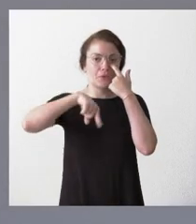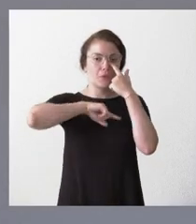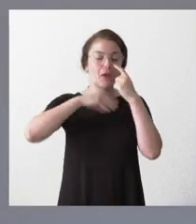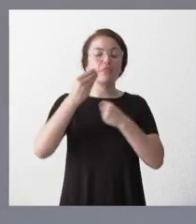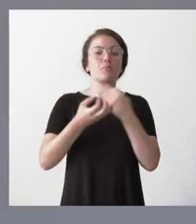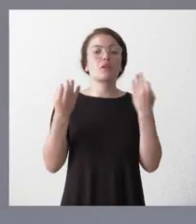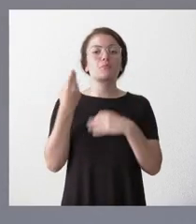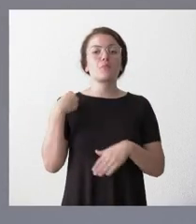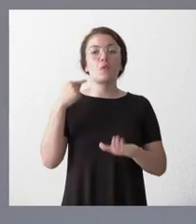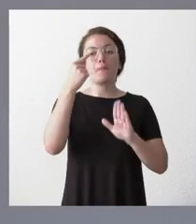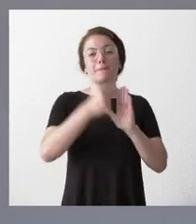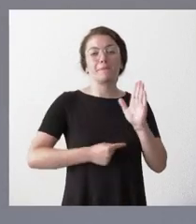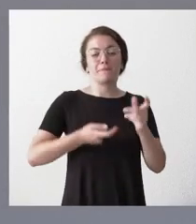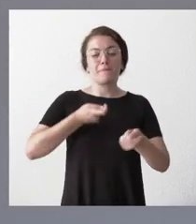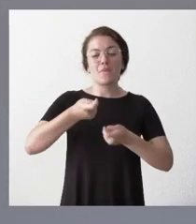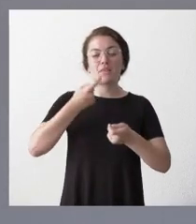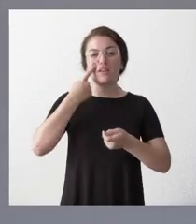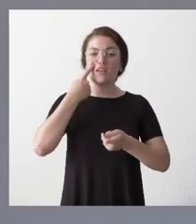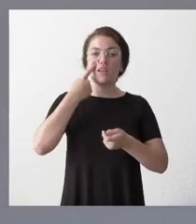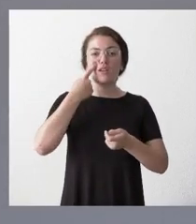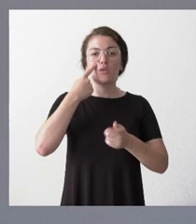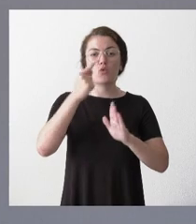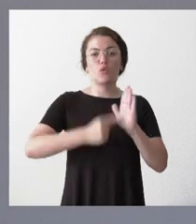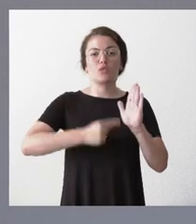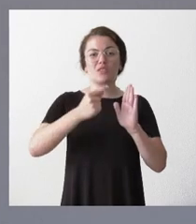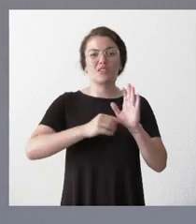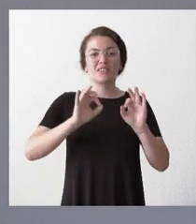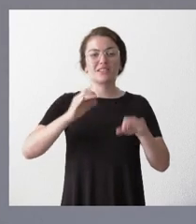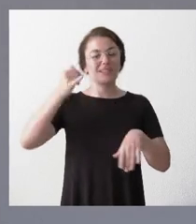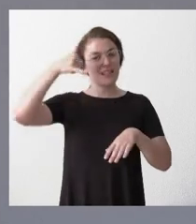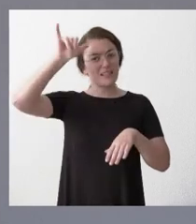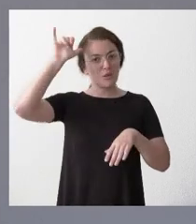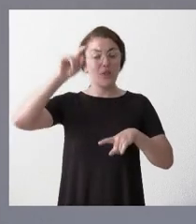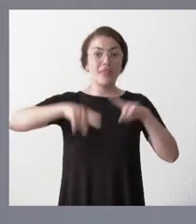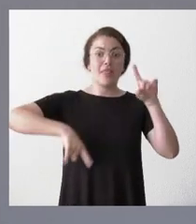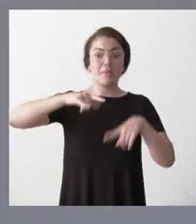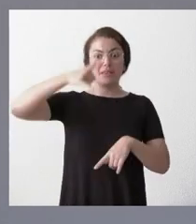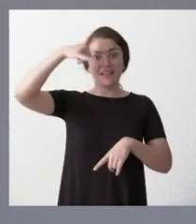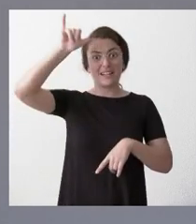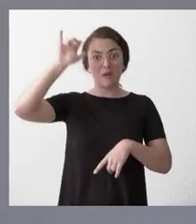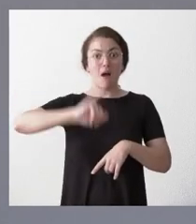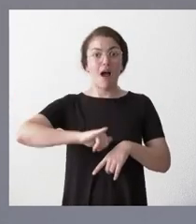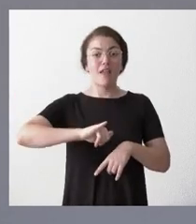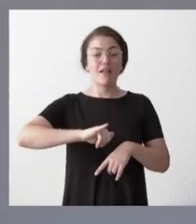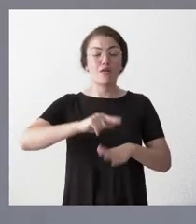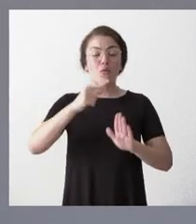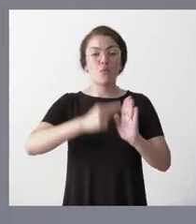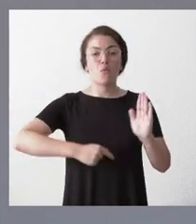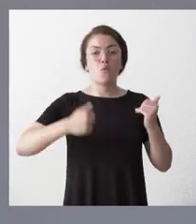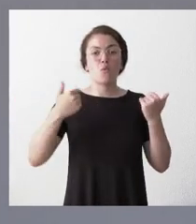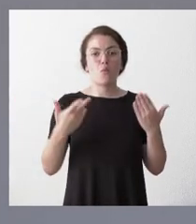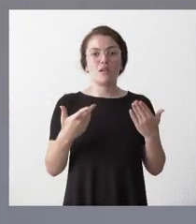condiciones de riesgo y establecer, en función de esas condiciones de riesgo,